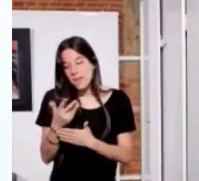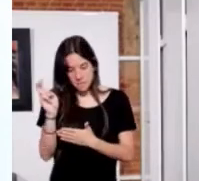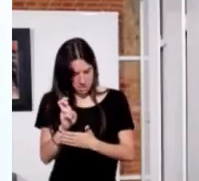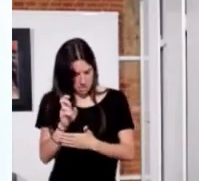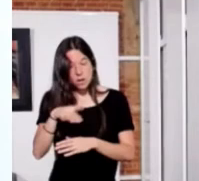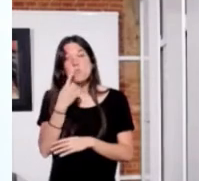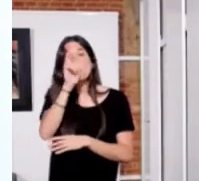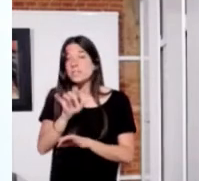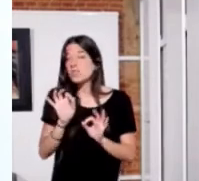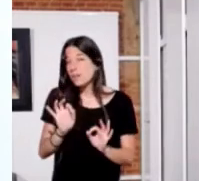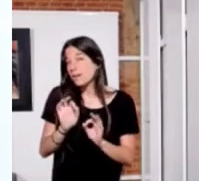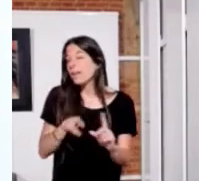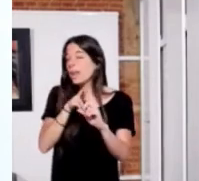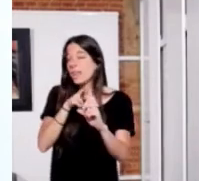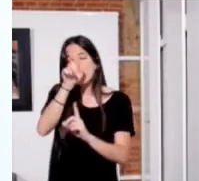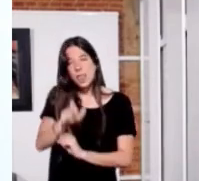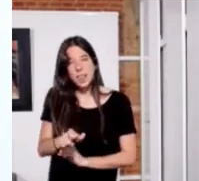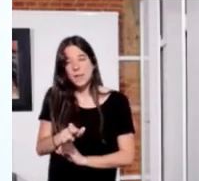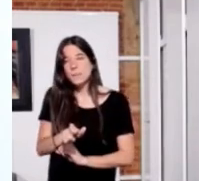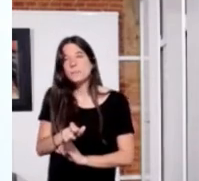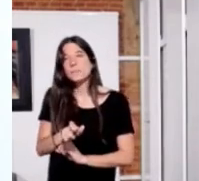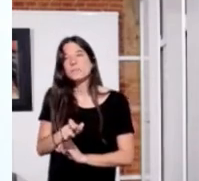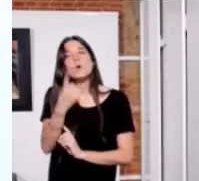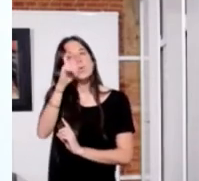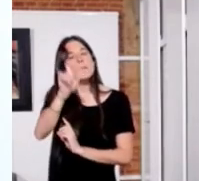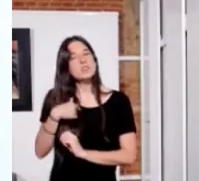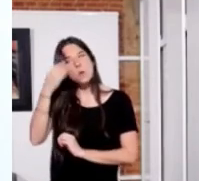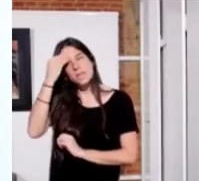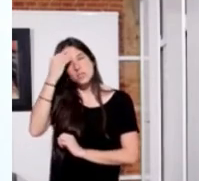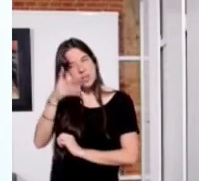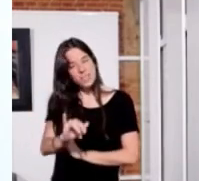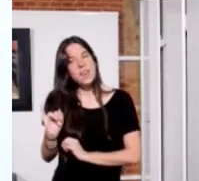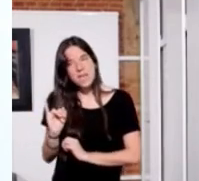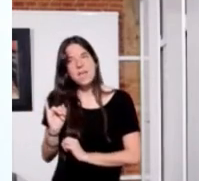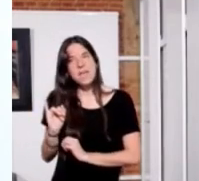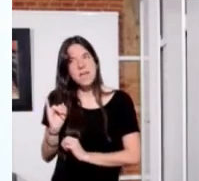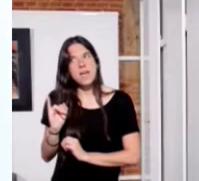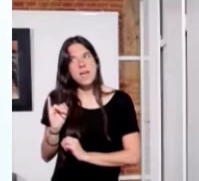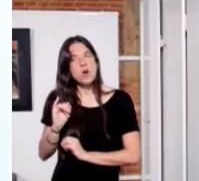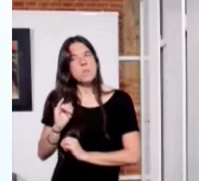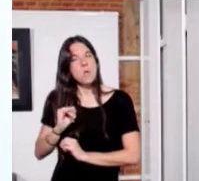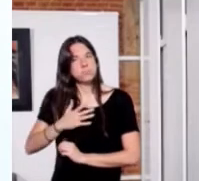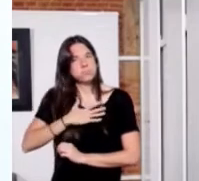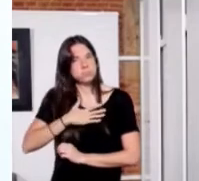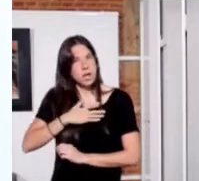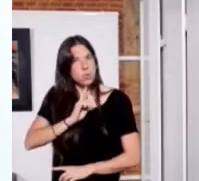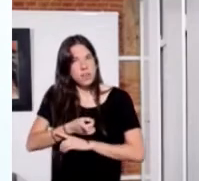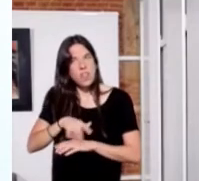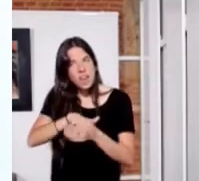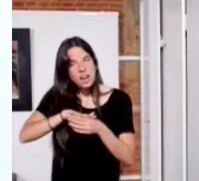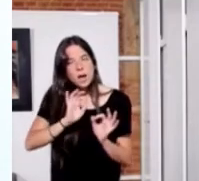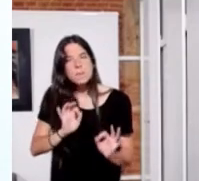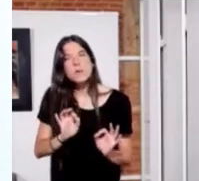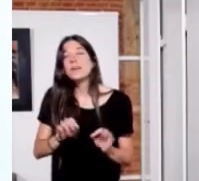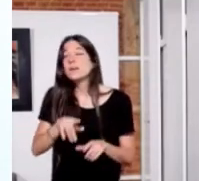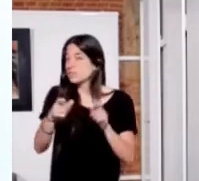persona referente, una persona que creo que tiene total potestad en este campo y que quienes lo